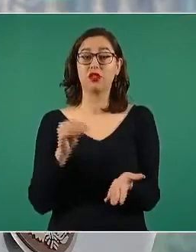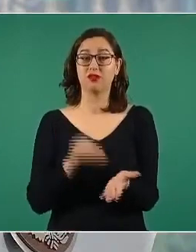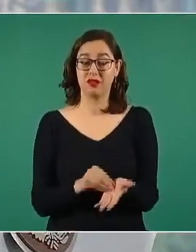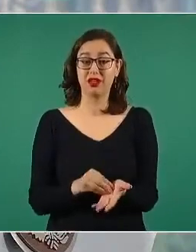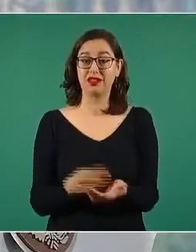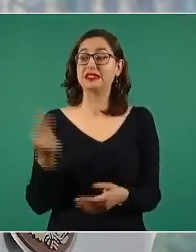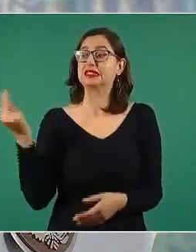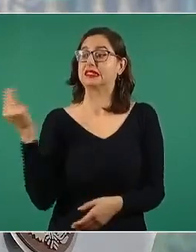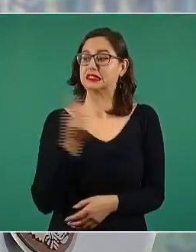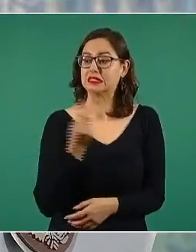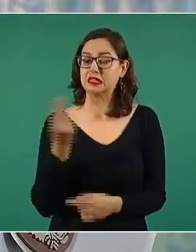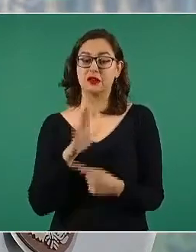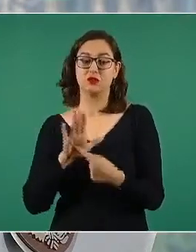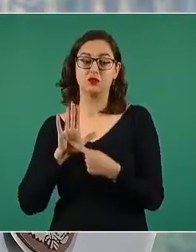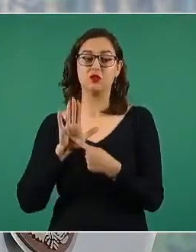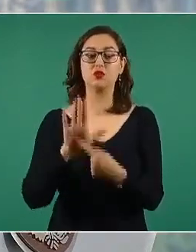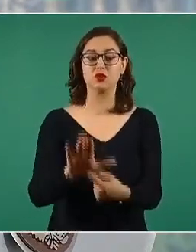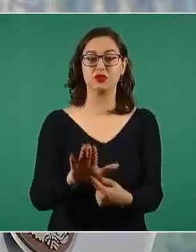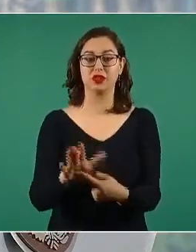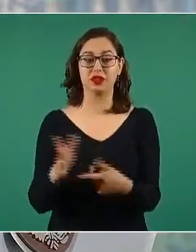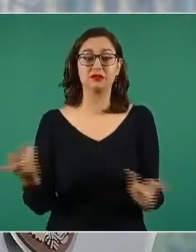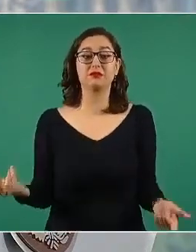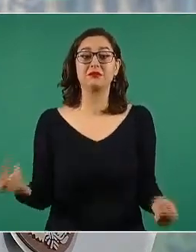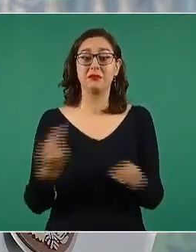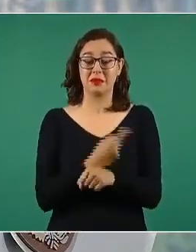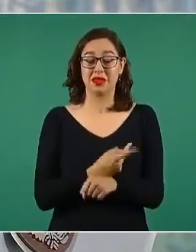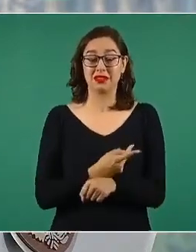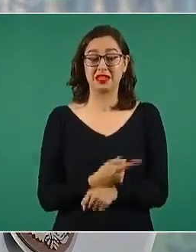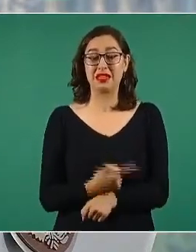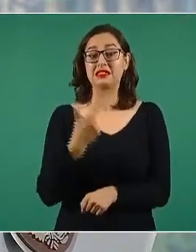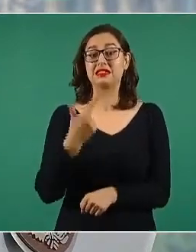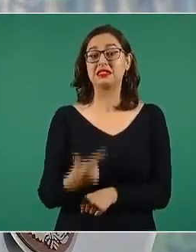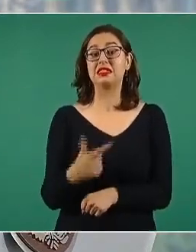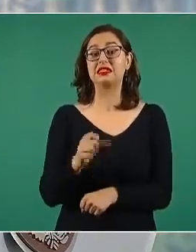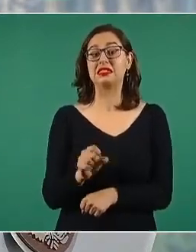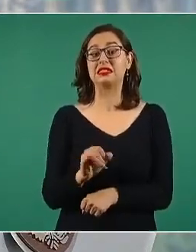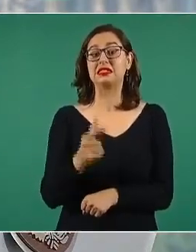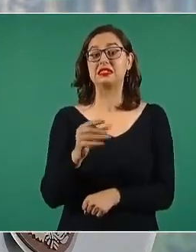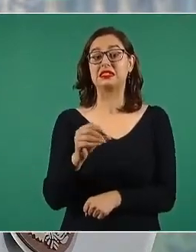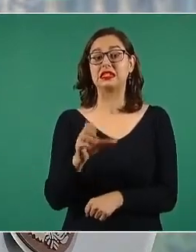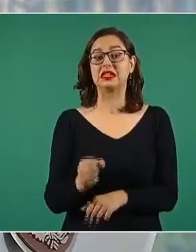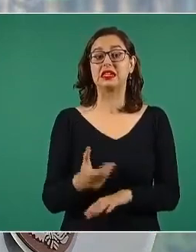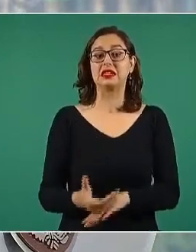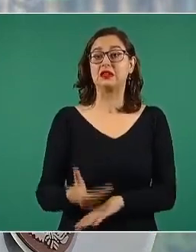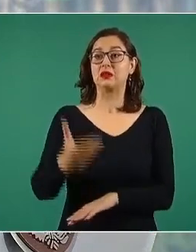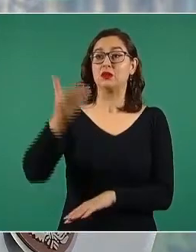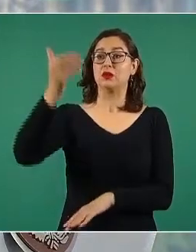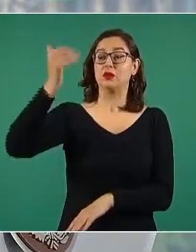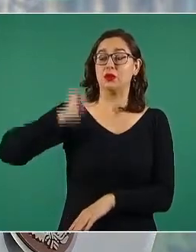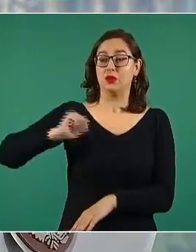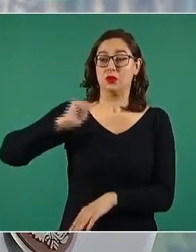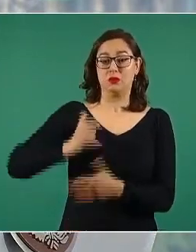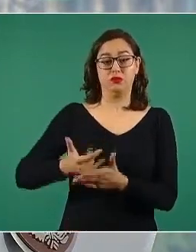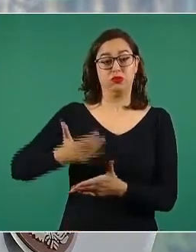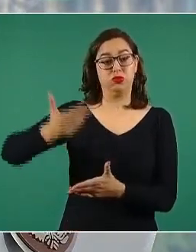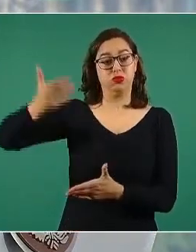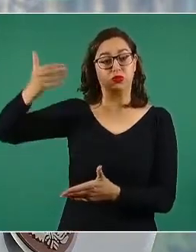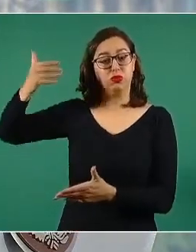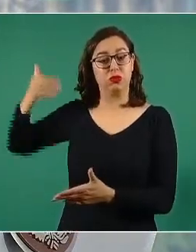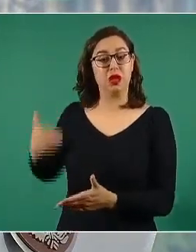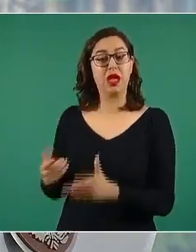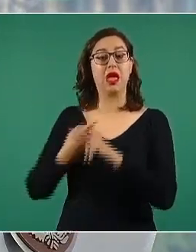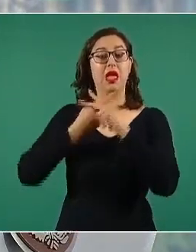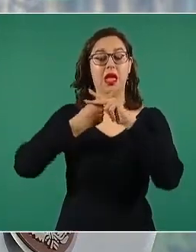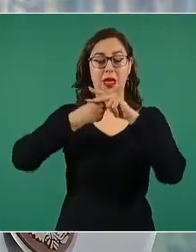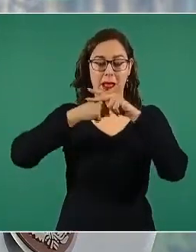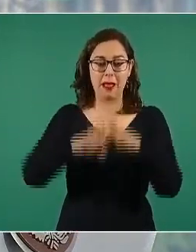ello. Hace 7 siglos en esta ciudad se levantó la legendaria Tenochtitlan, cuna de la